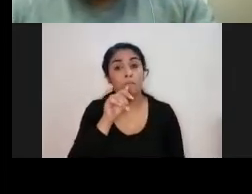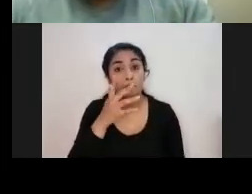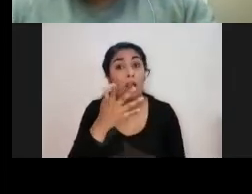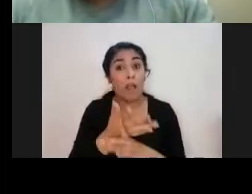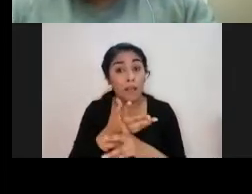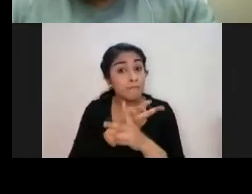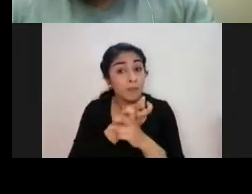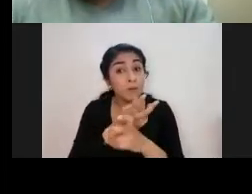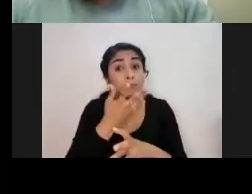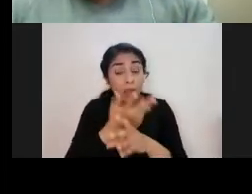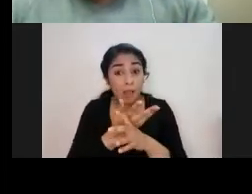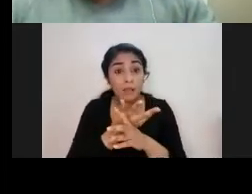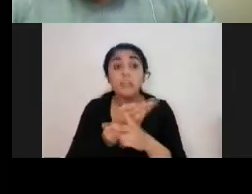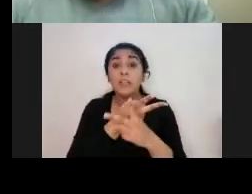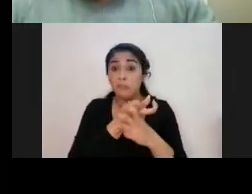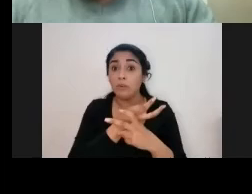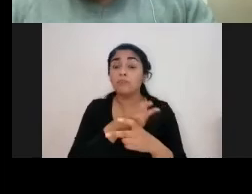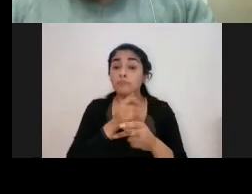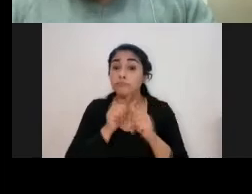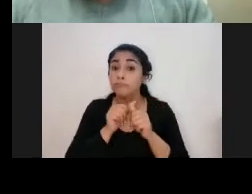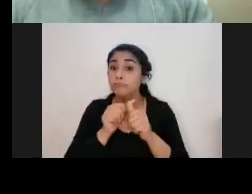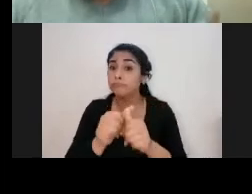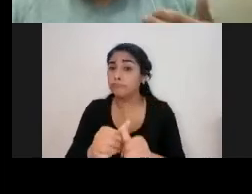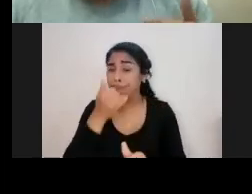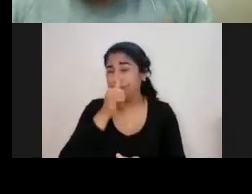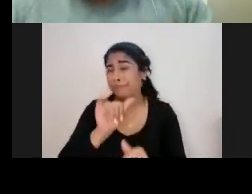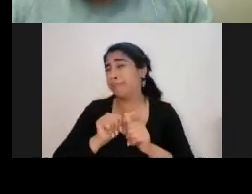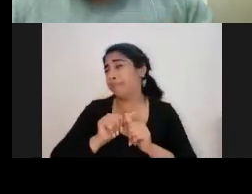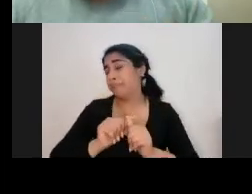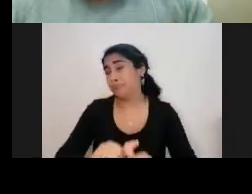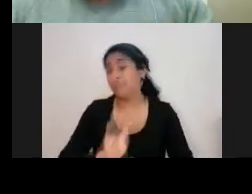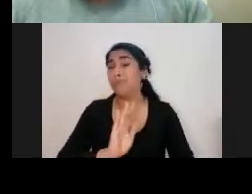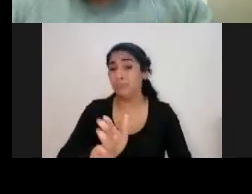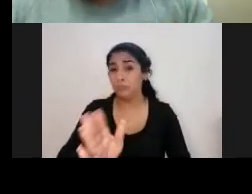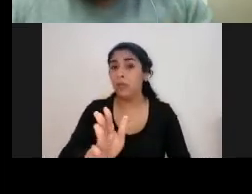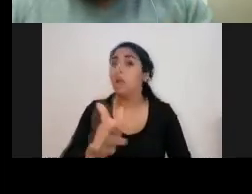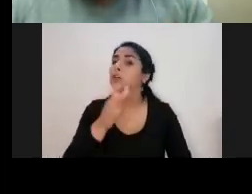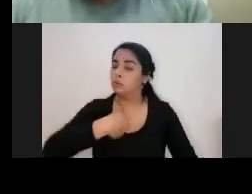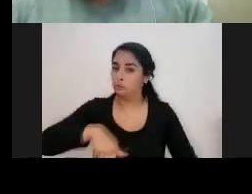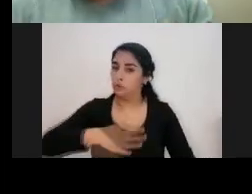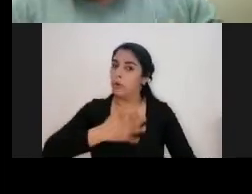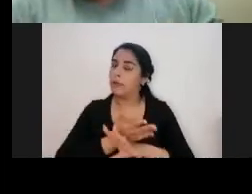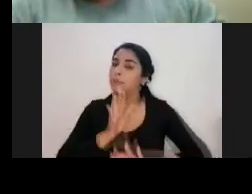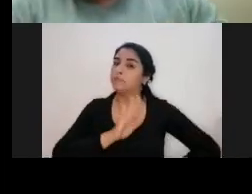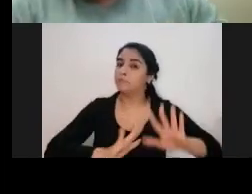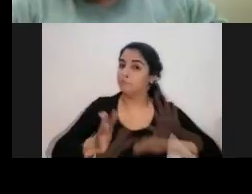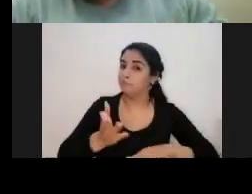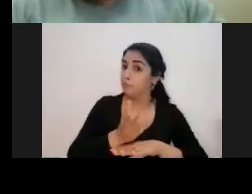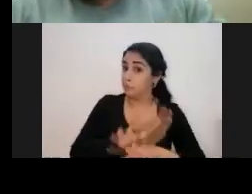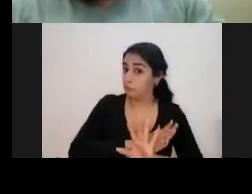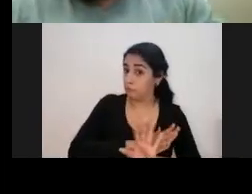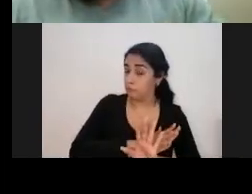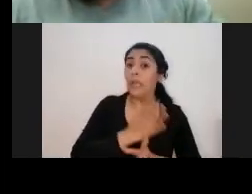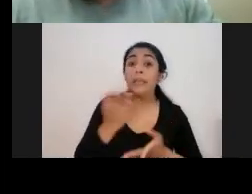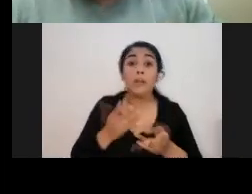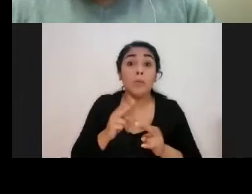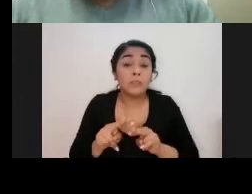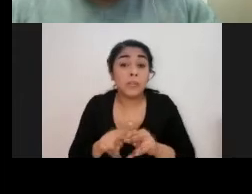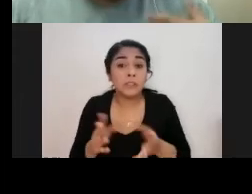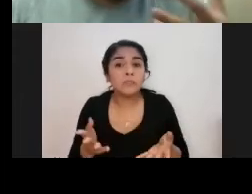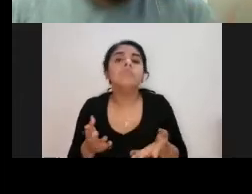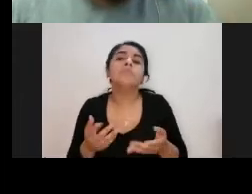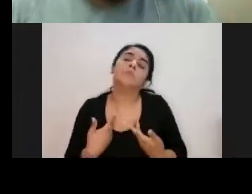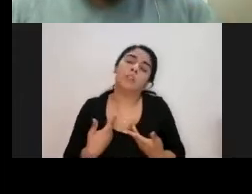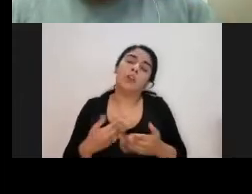va a estar ahí por mucho tiempo. Lo que nosotros tenemos que prevenirlo. ¿Y cómo vamos a prevenir? ¿Cierto? Siguiendo las indicaciones